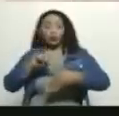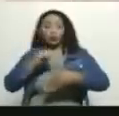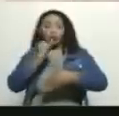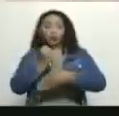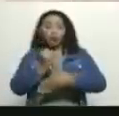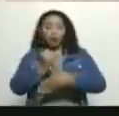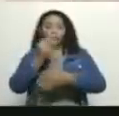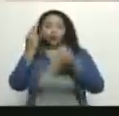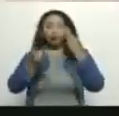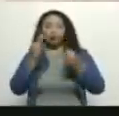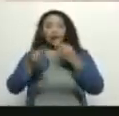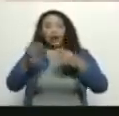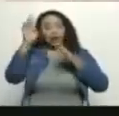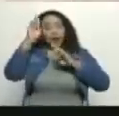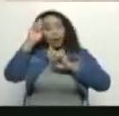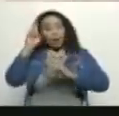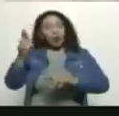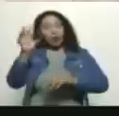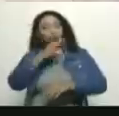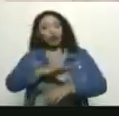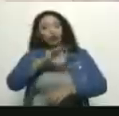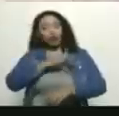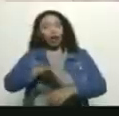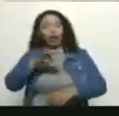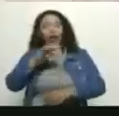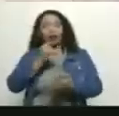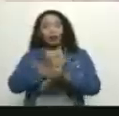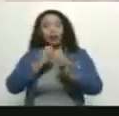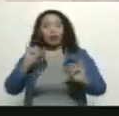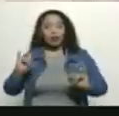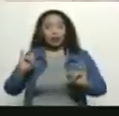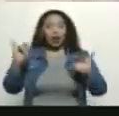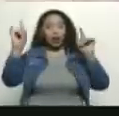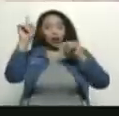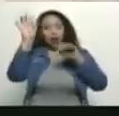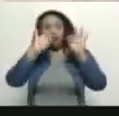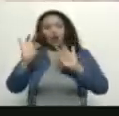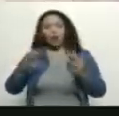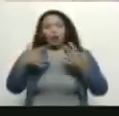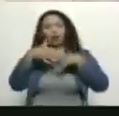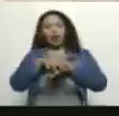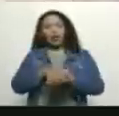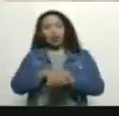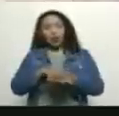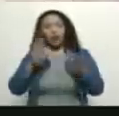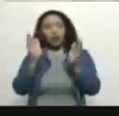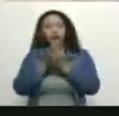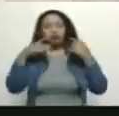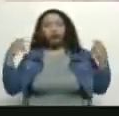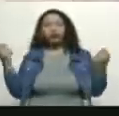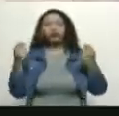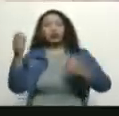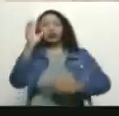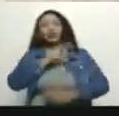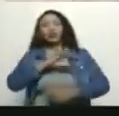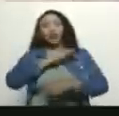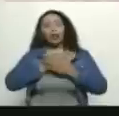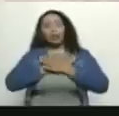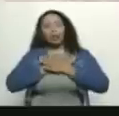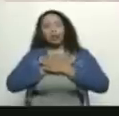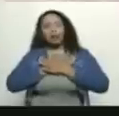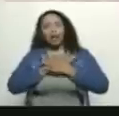sin respeto a la soberanía e independencia, con un sentido de integración, promoviendo la solidaridad y